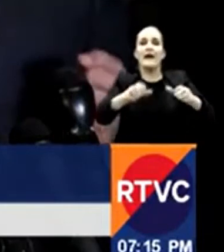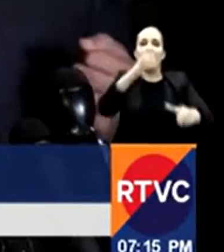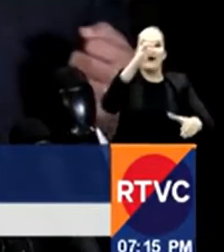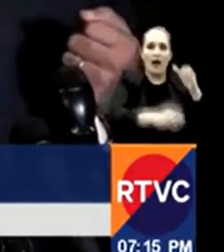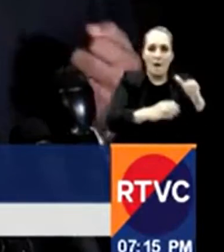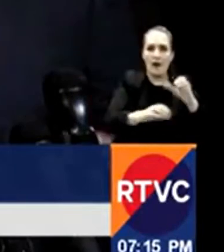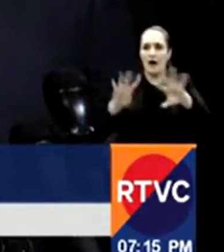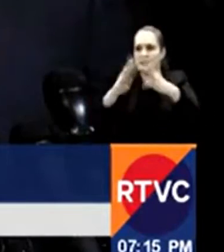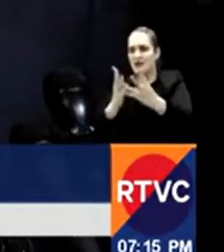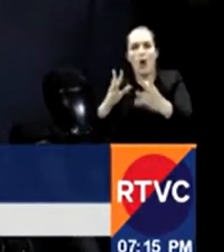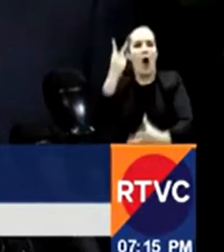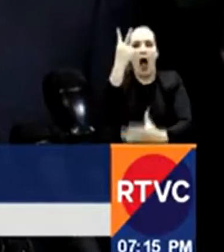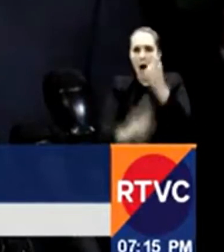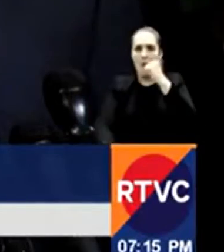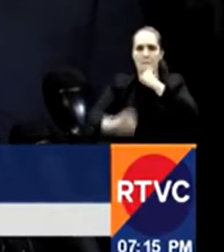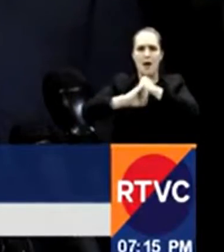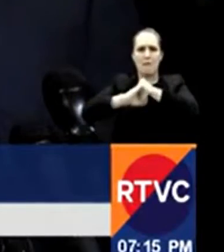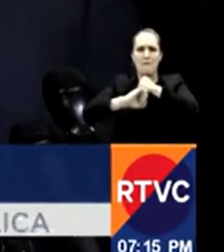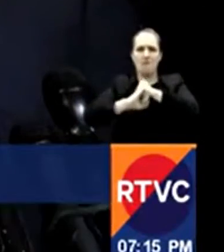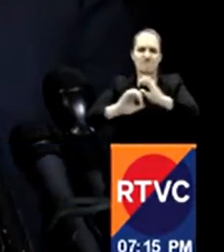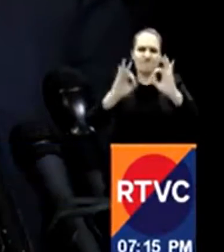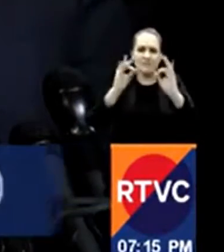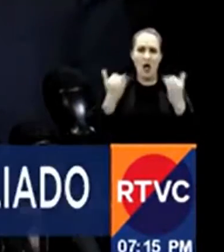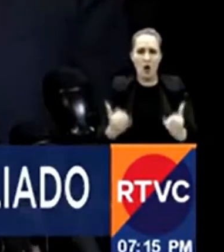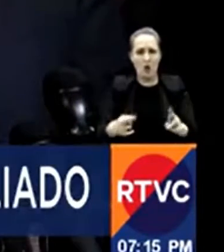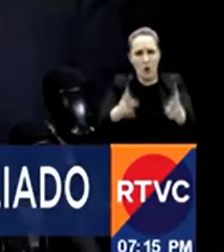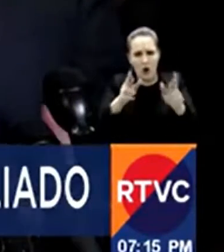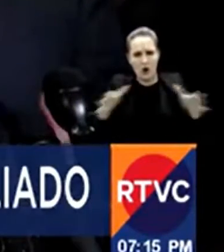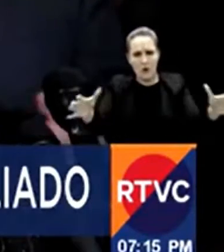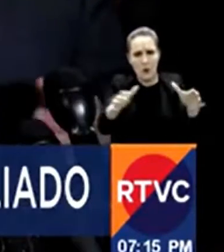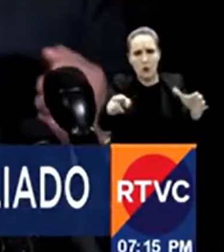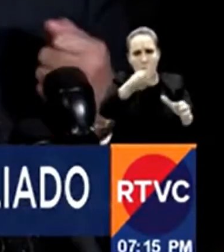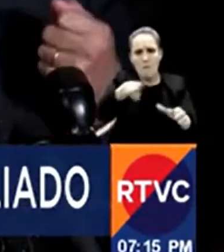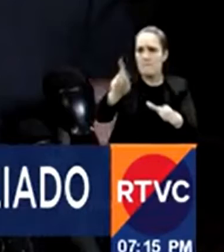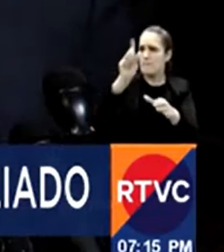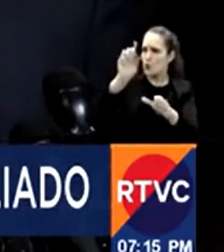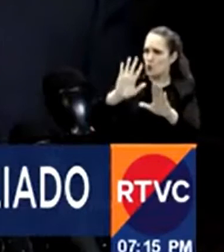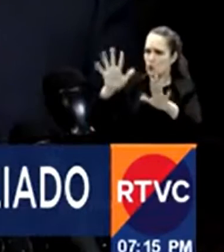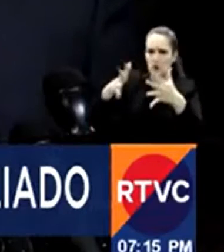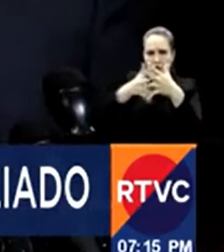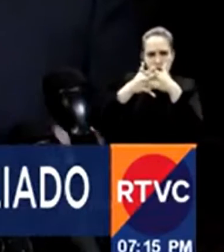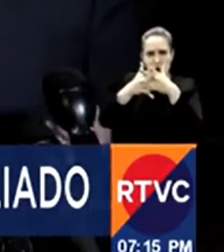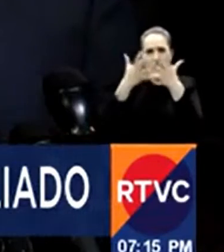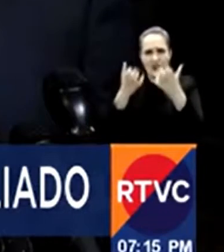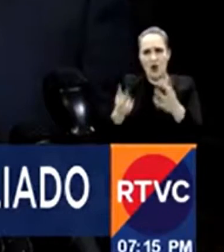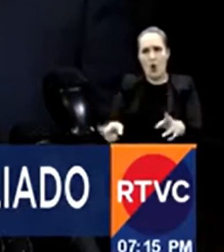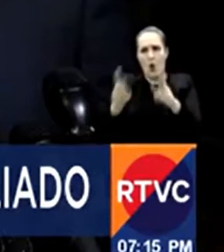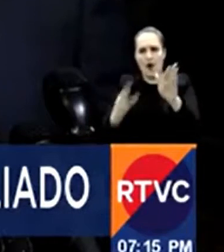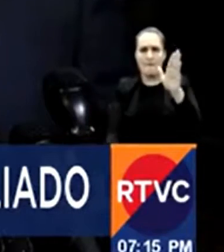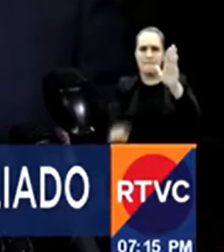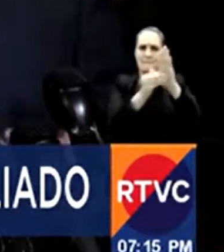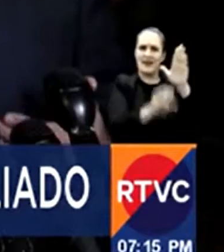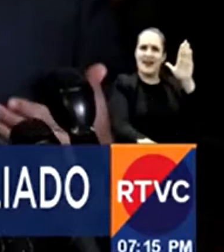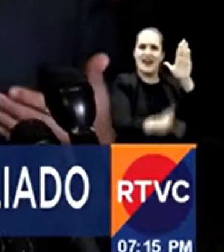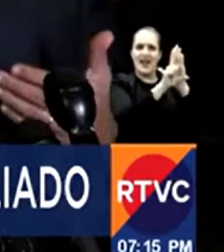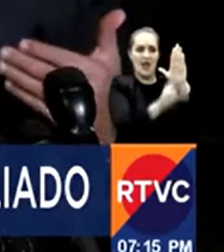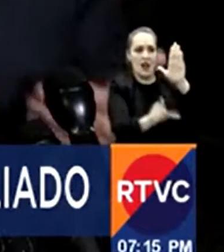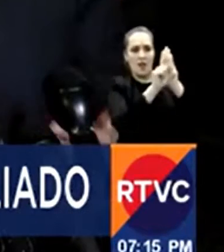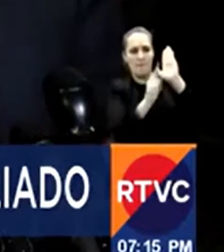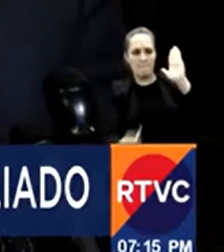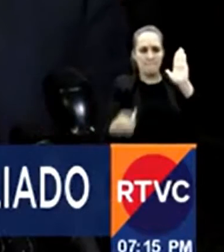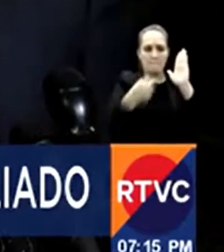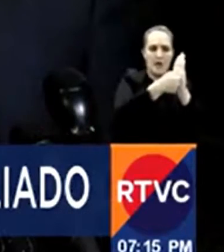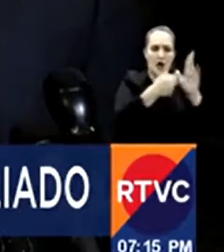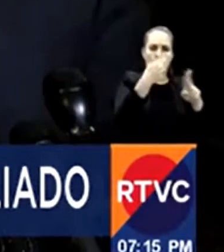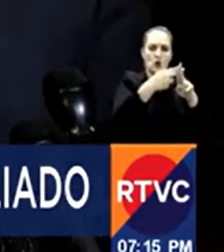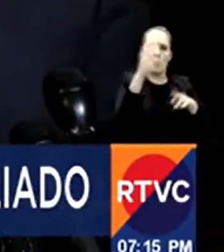que queremos es que desde el Poder Legislativo de los Estados Unidos se convierta esto en una ley vigorosa y que siga dándonos